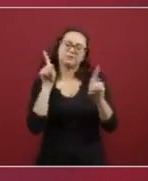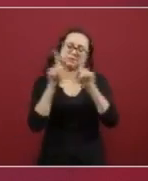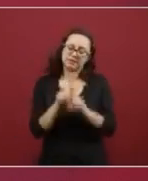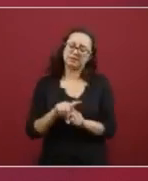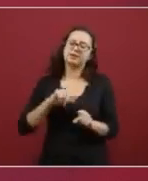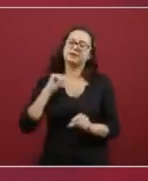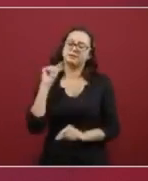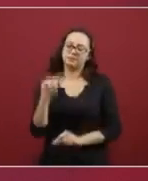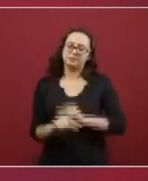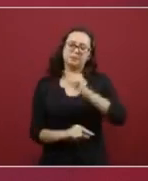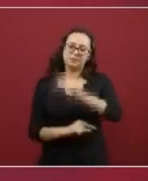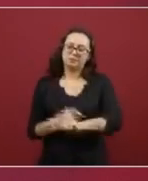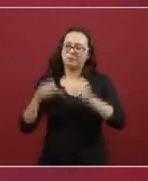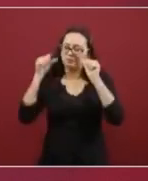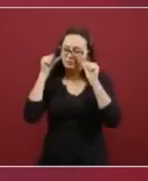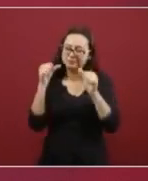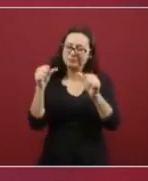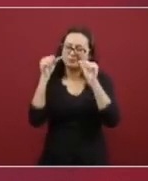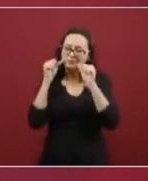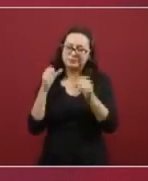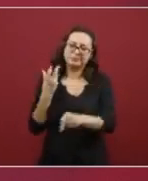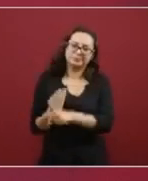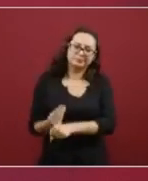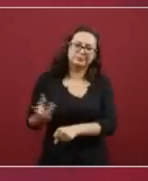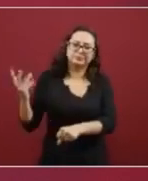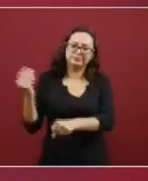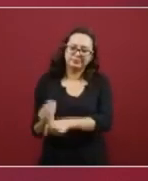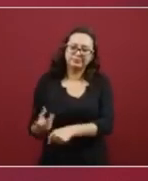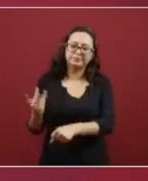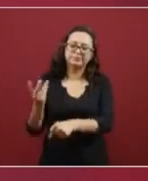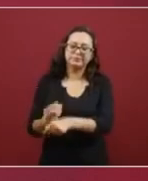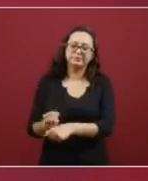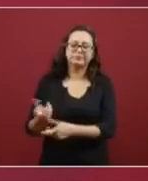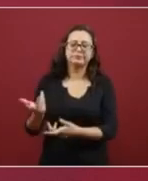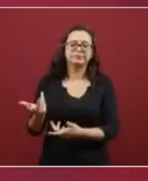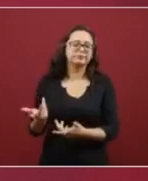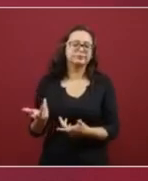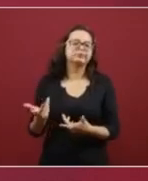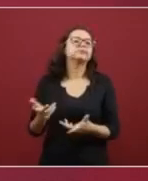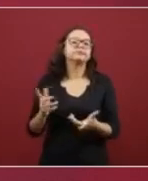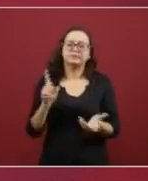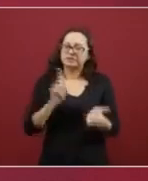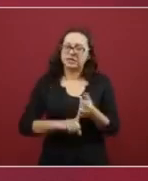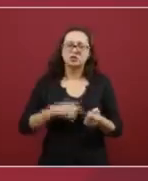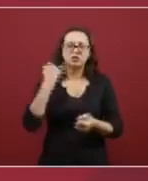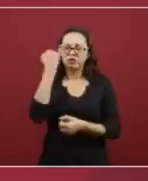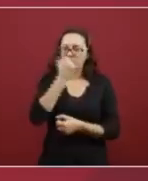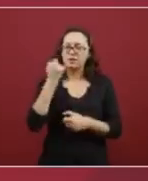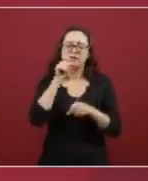poco a poco. Vamos a ir cambiando hasta el lenguaje